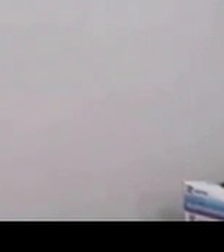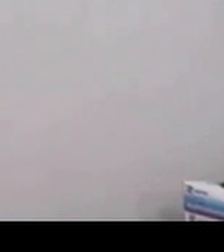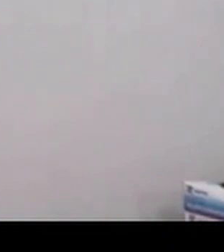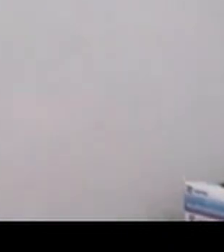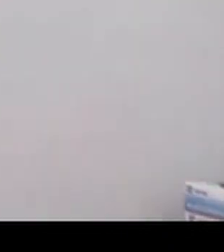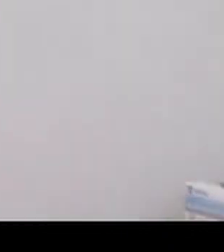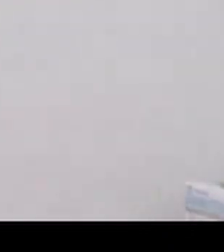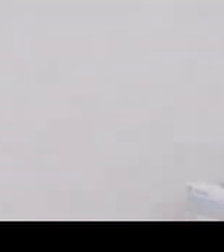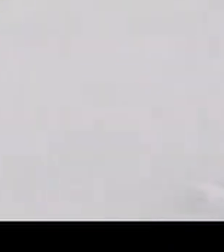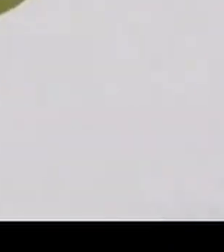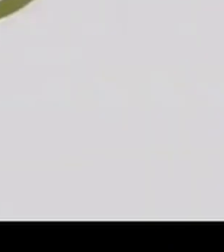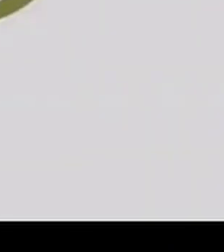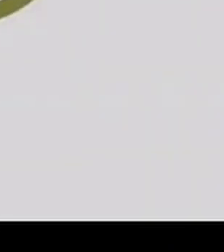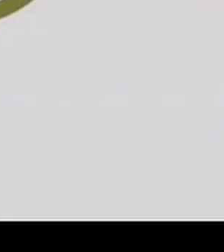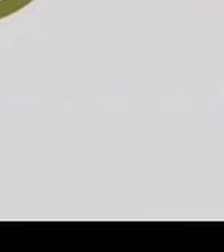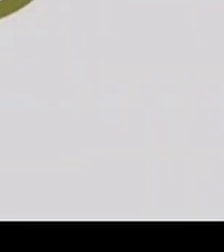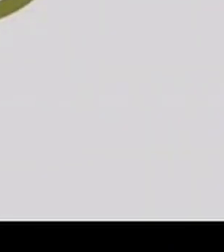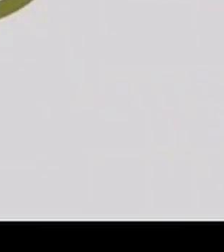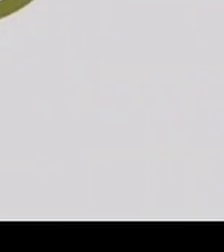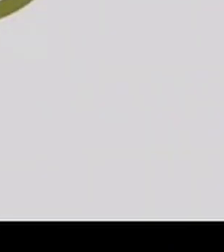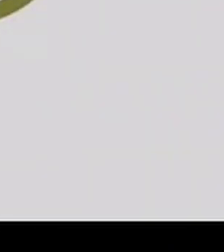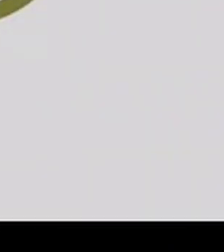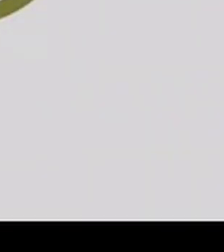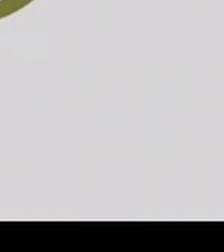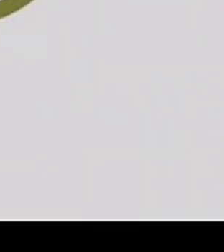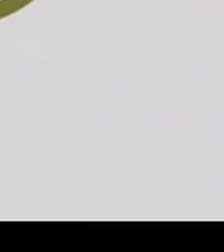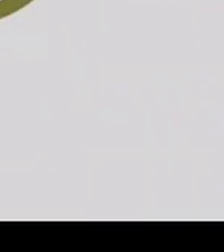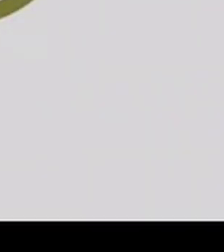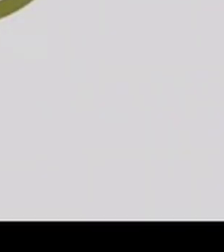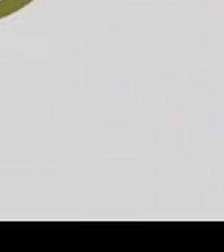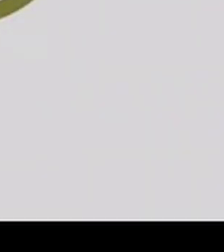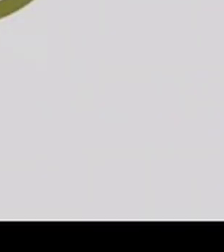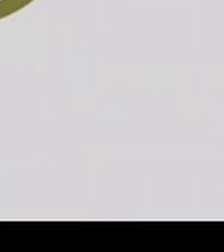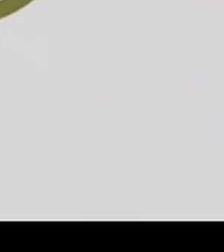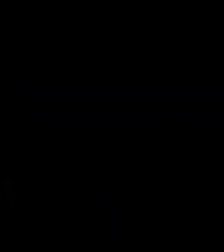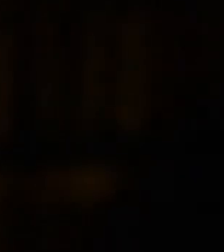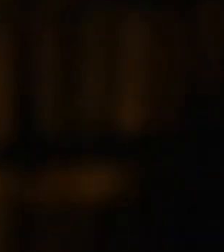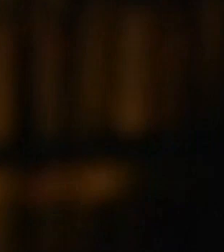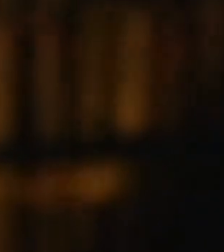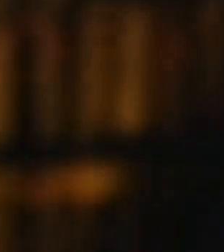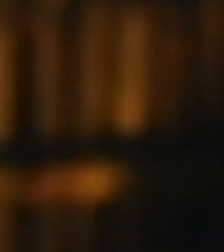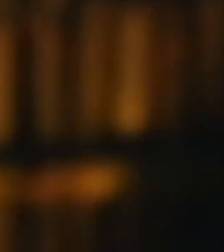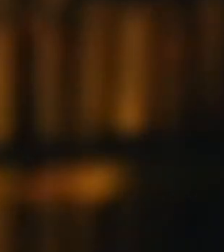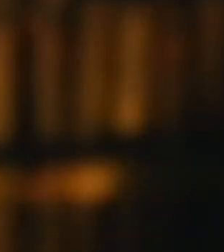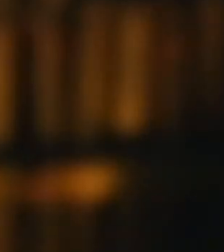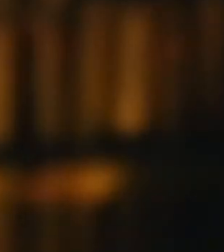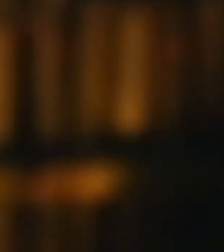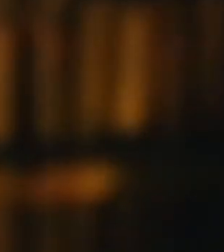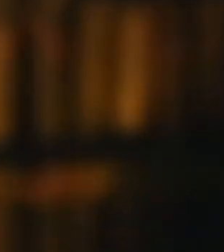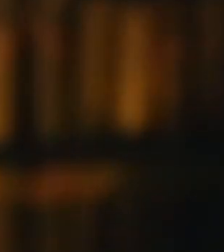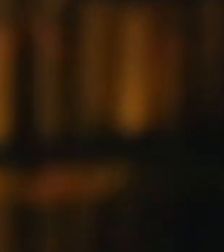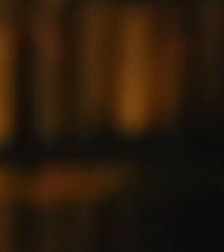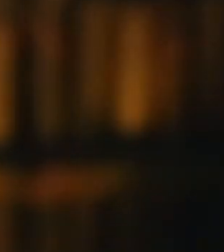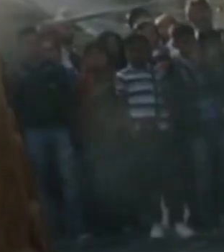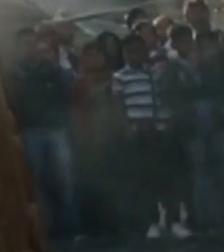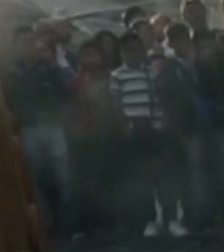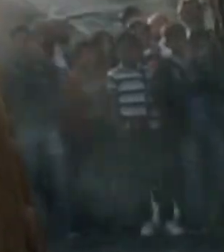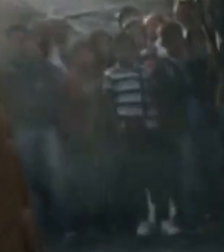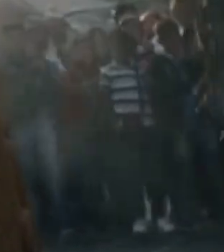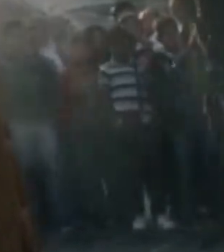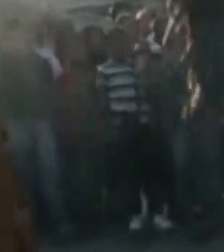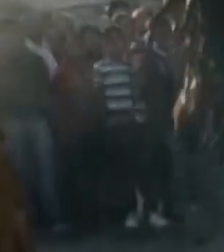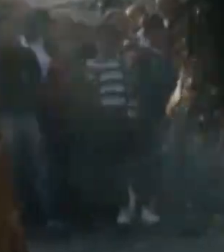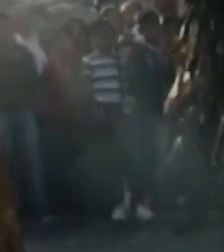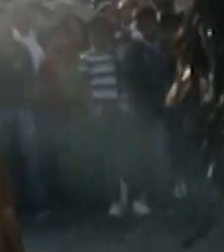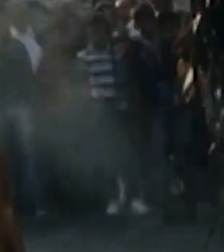de Costa Rica a quedarse en casa. Recordemos que Xochimilco es una palabra náhuatl que significa lugar